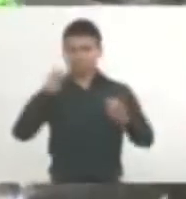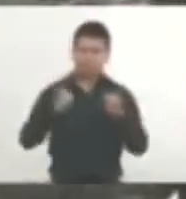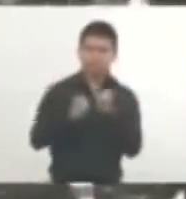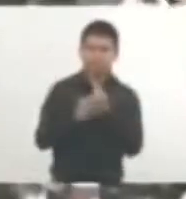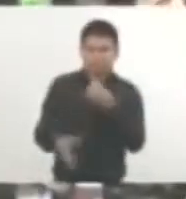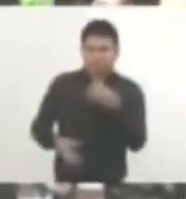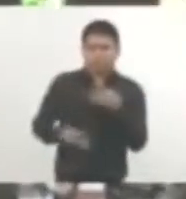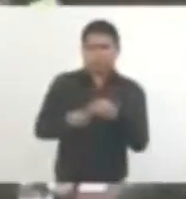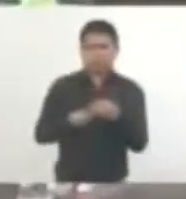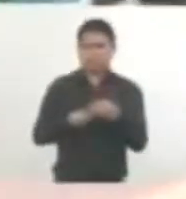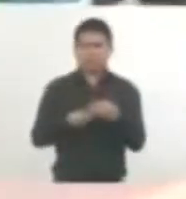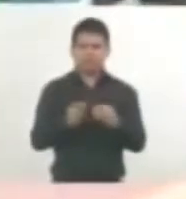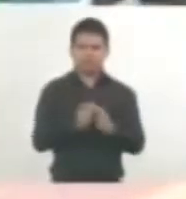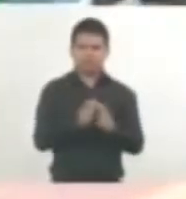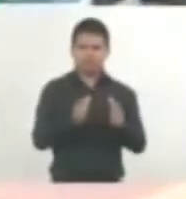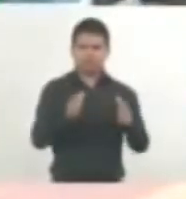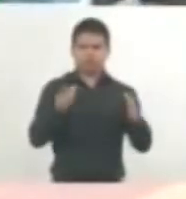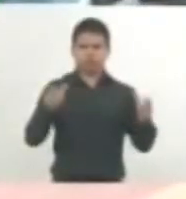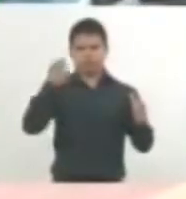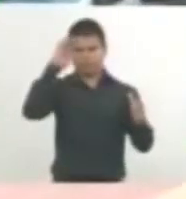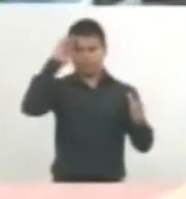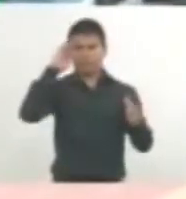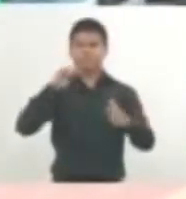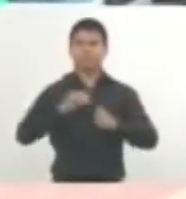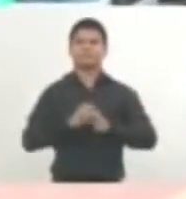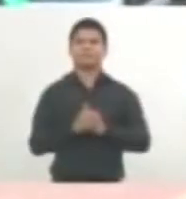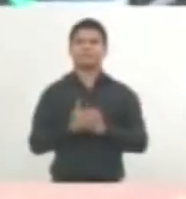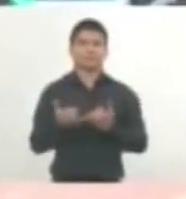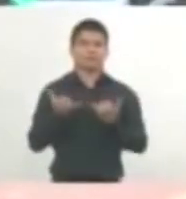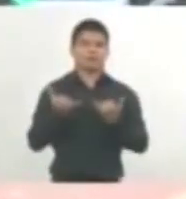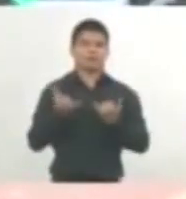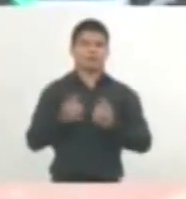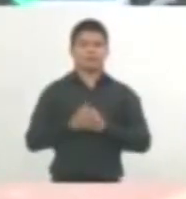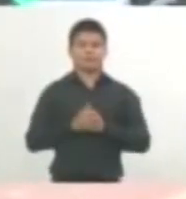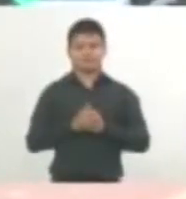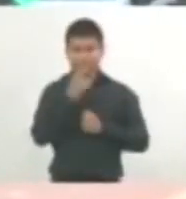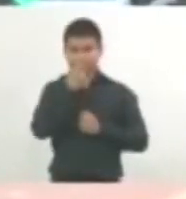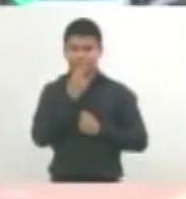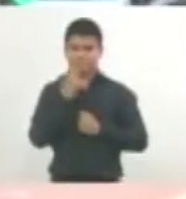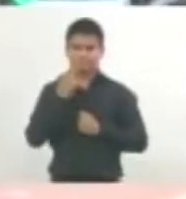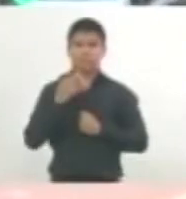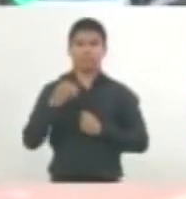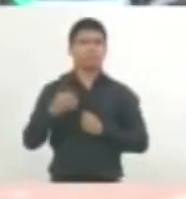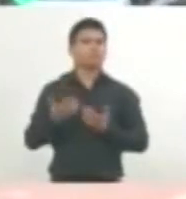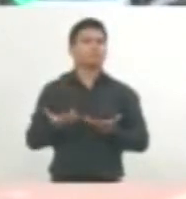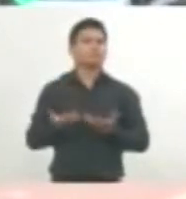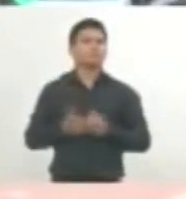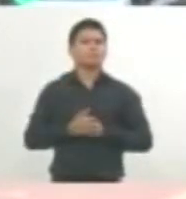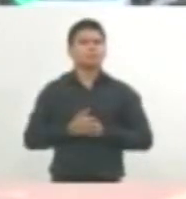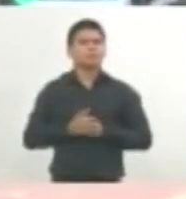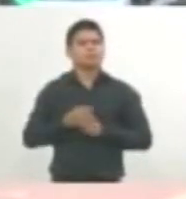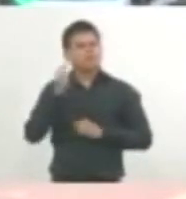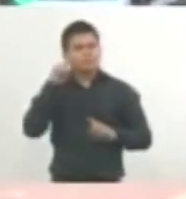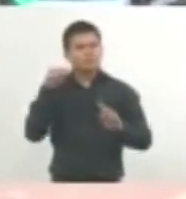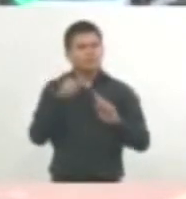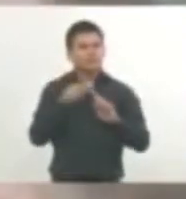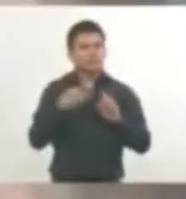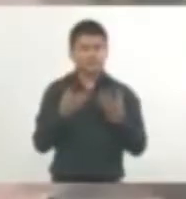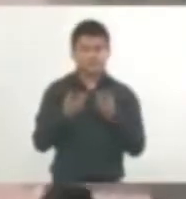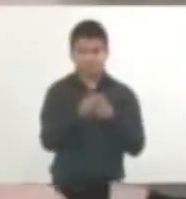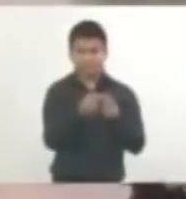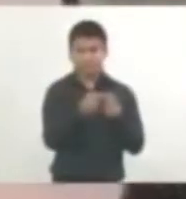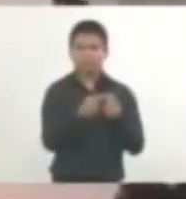y urbanas del departamento. Se logra concretar una vez más que el compromiso de la gobernadora Rosa Cotes por la seguridad y la tranquilidad de